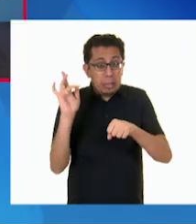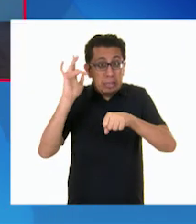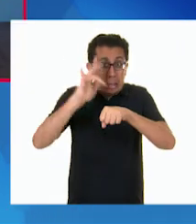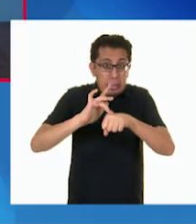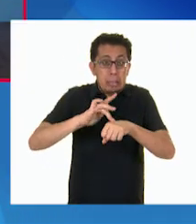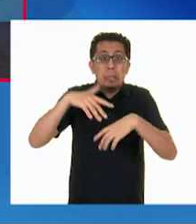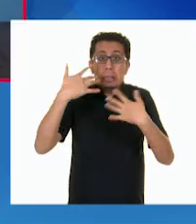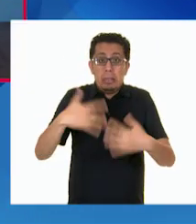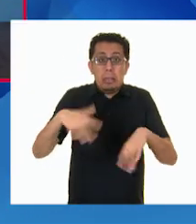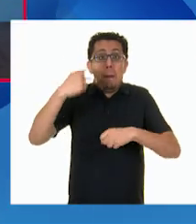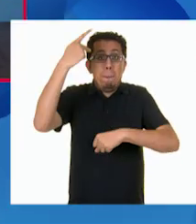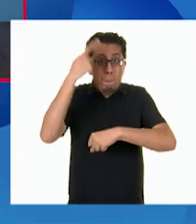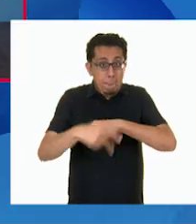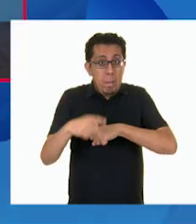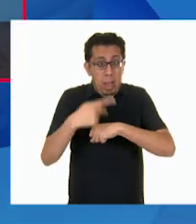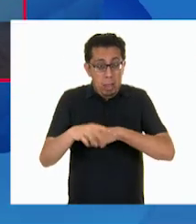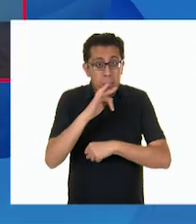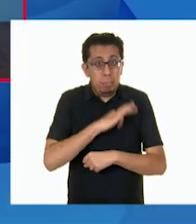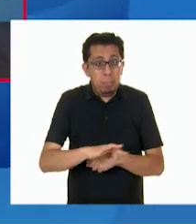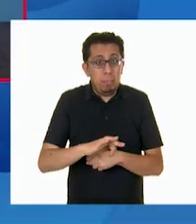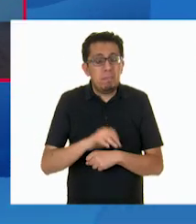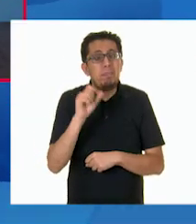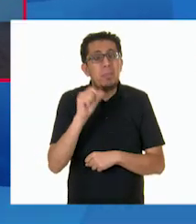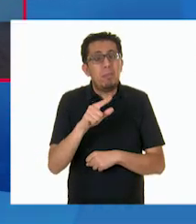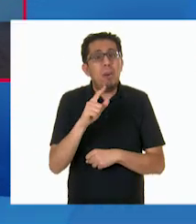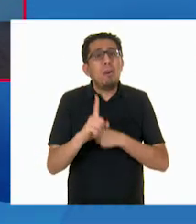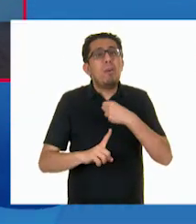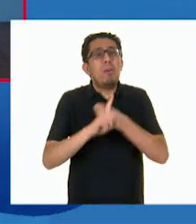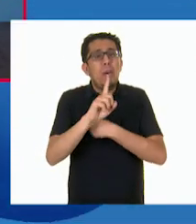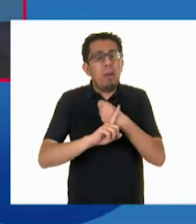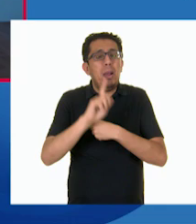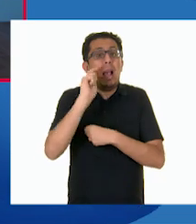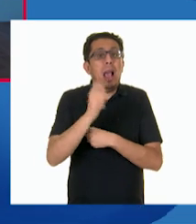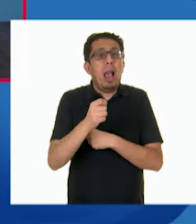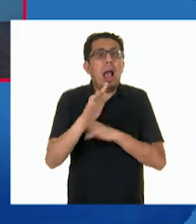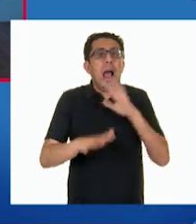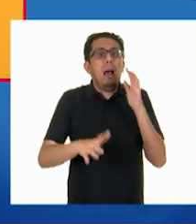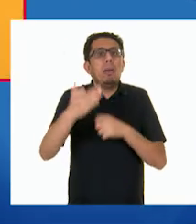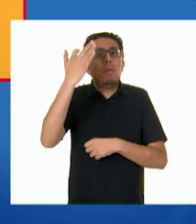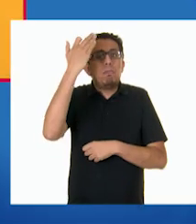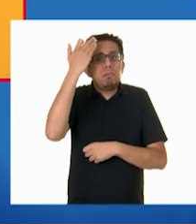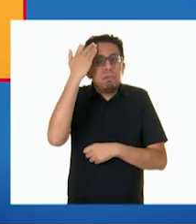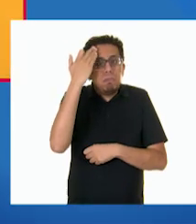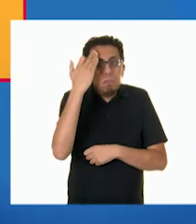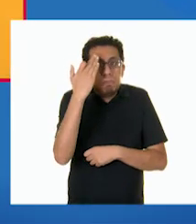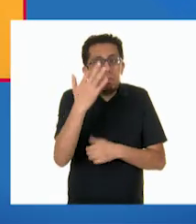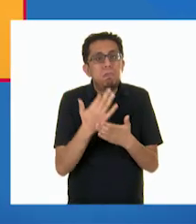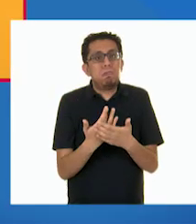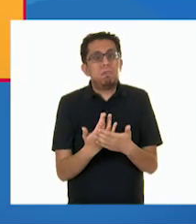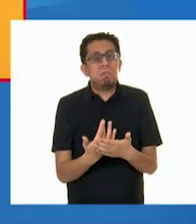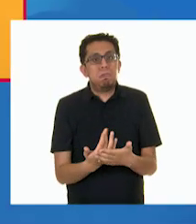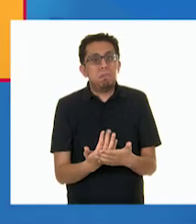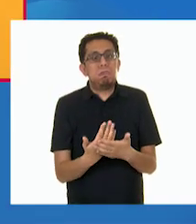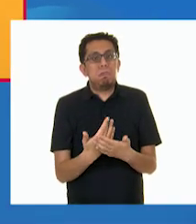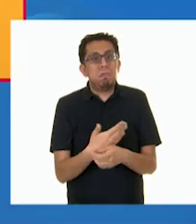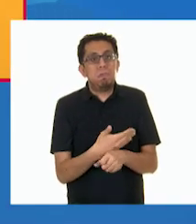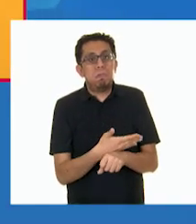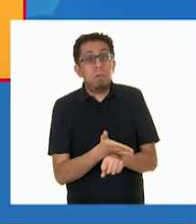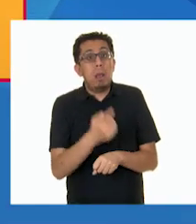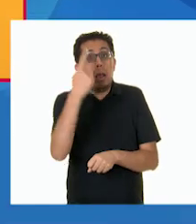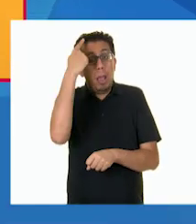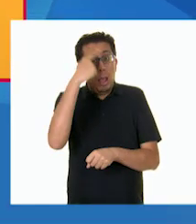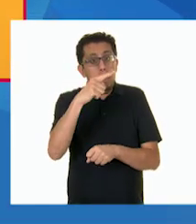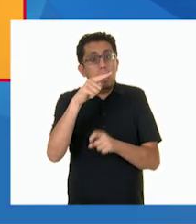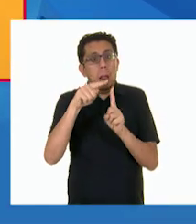mercurio. Otro problema es que a veces tardan mucho en medir la temperatura porque tengo que tocar el termómetro y deben entrar